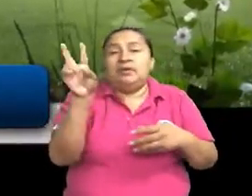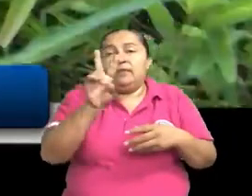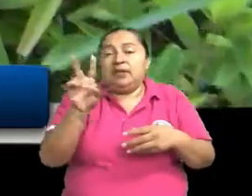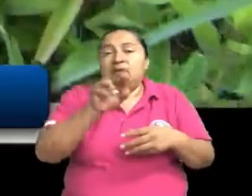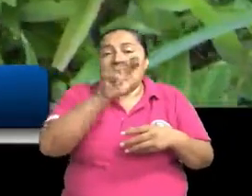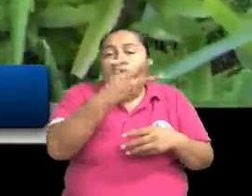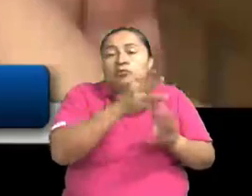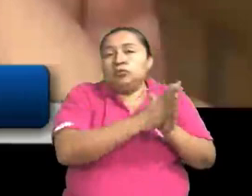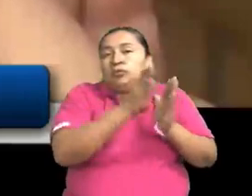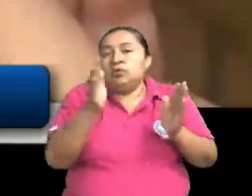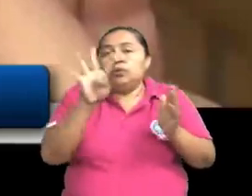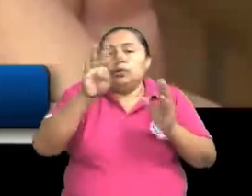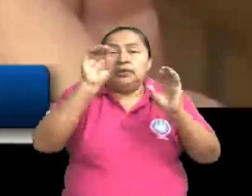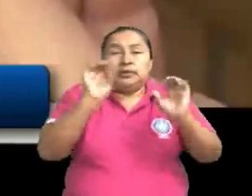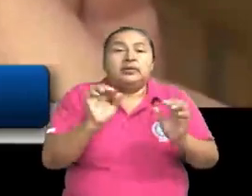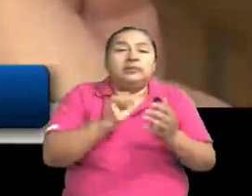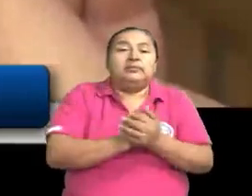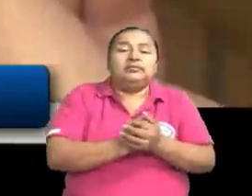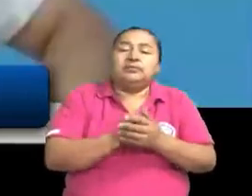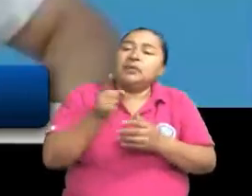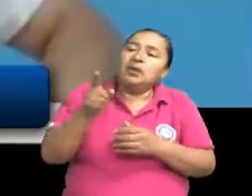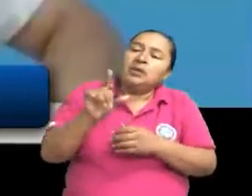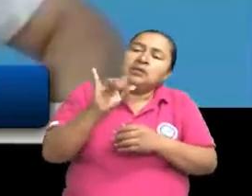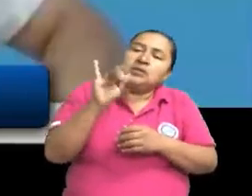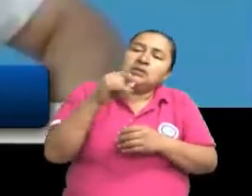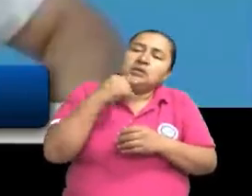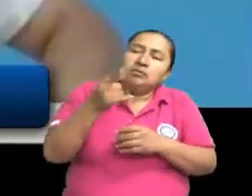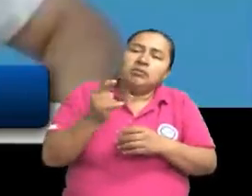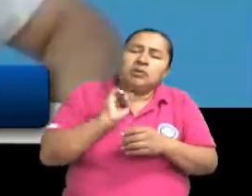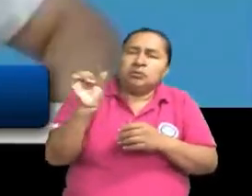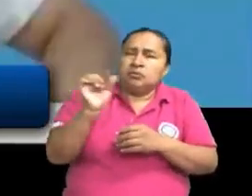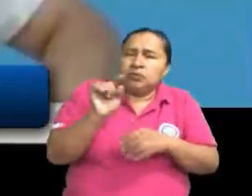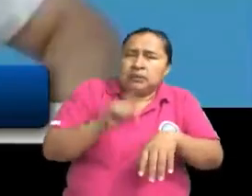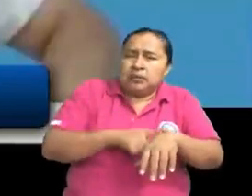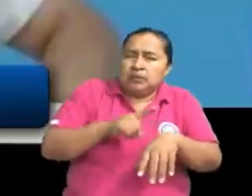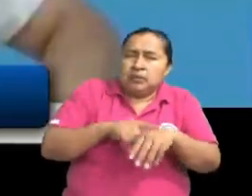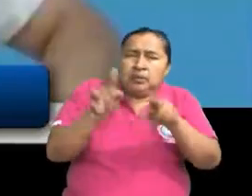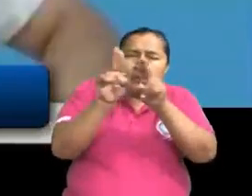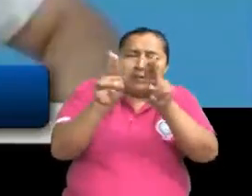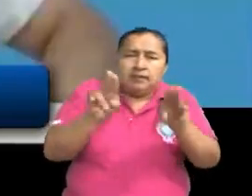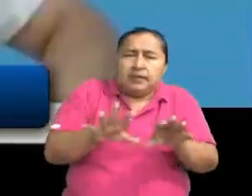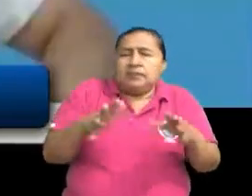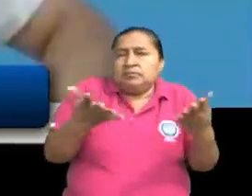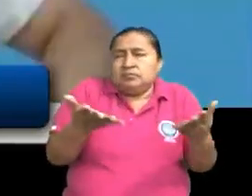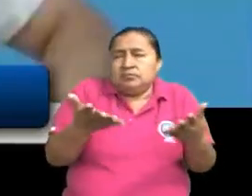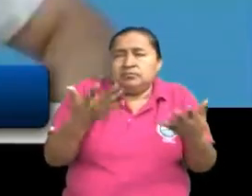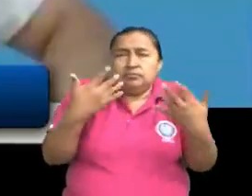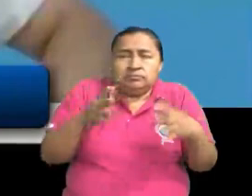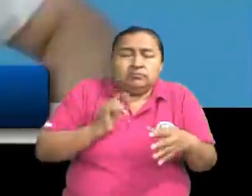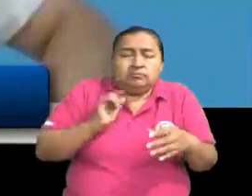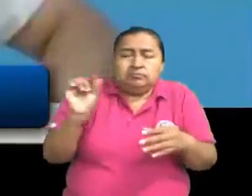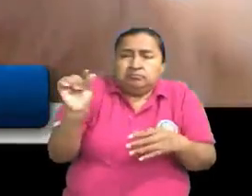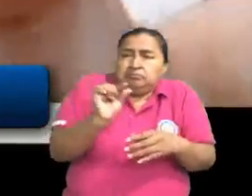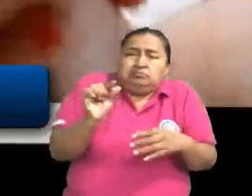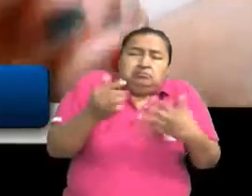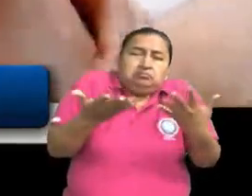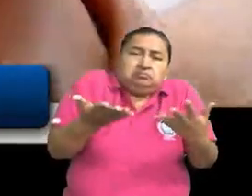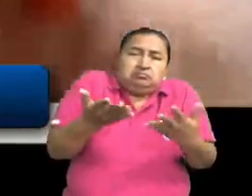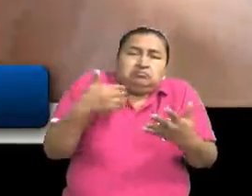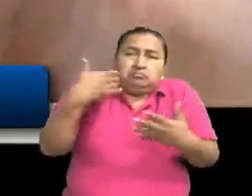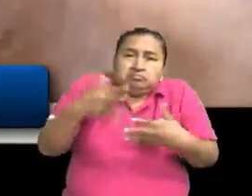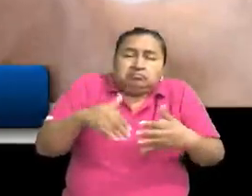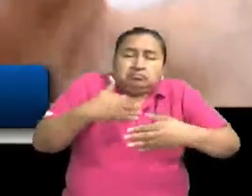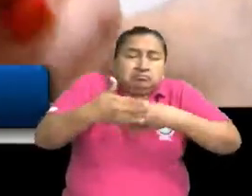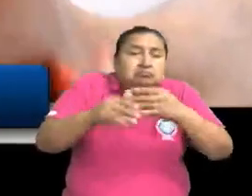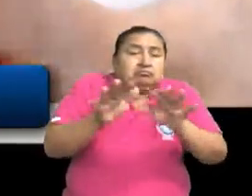tarde, con gusto se les atiende. Licenciada, estamos en la época prácticamente de la Navidad, ¿verdad? Ya prácticamente ya estamos a